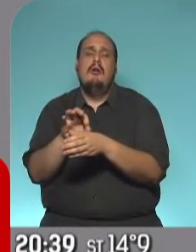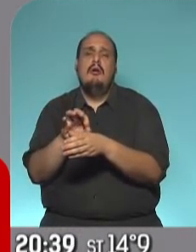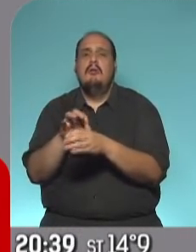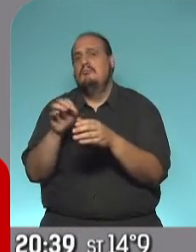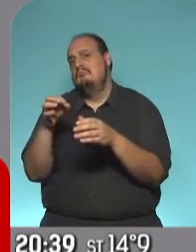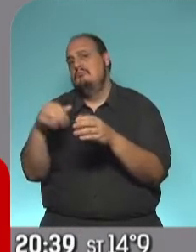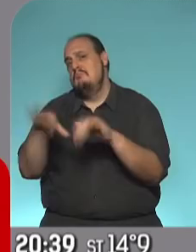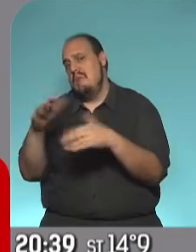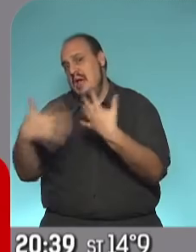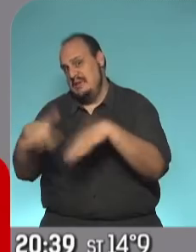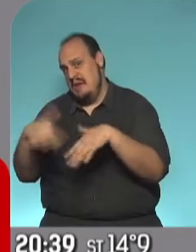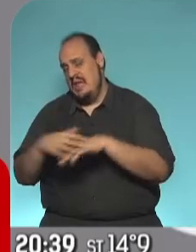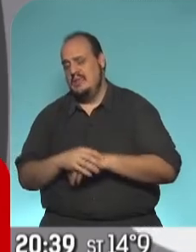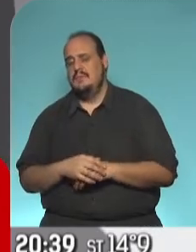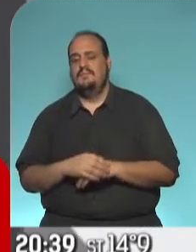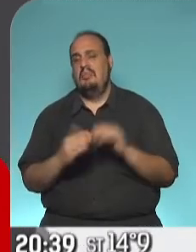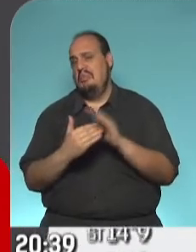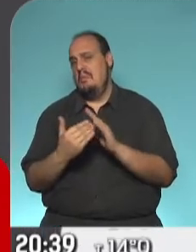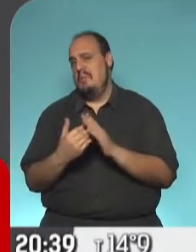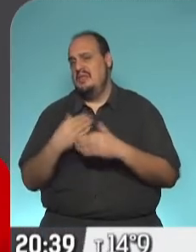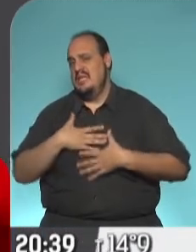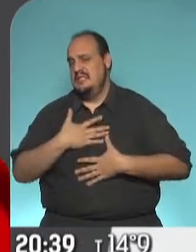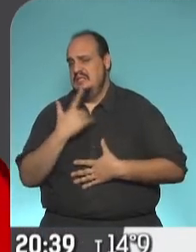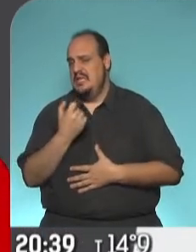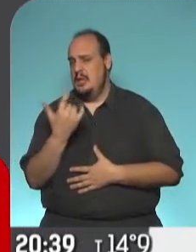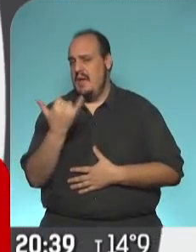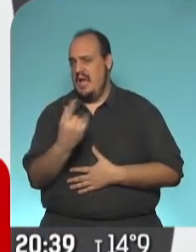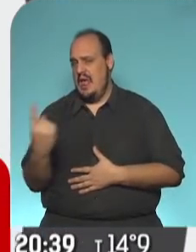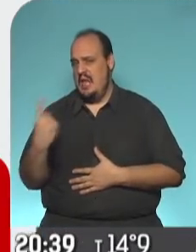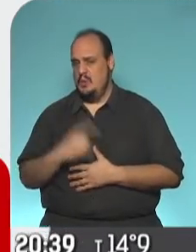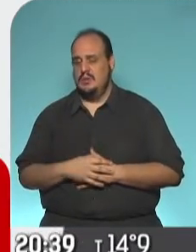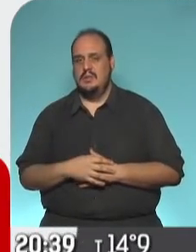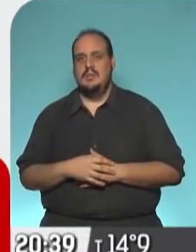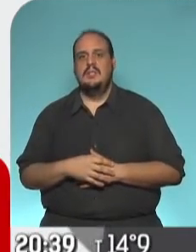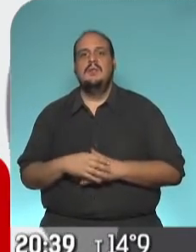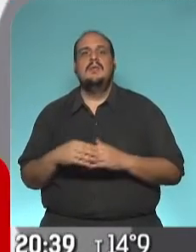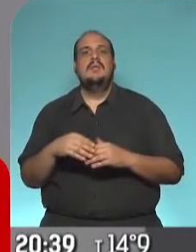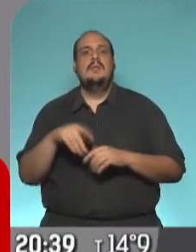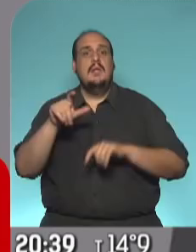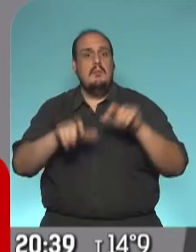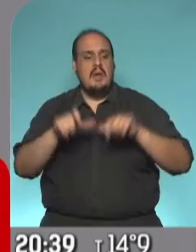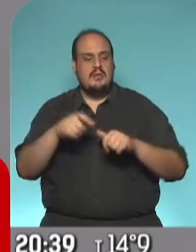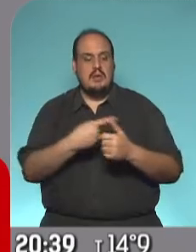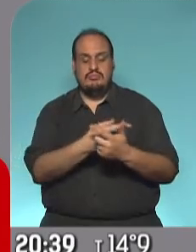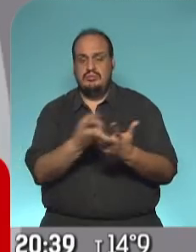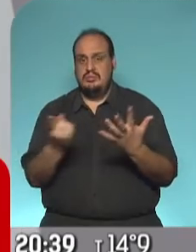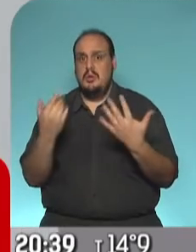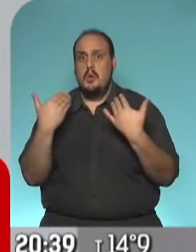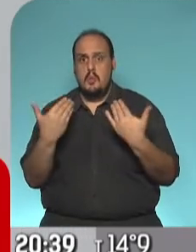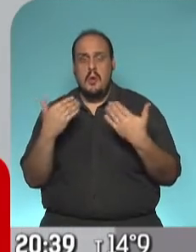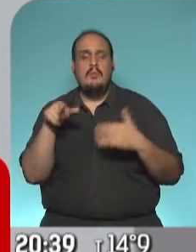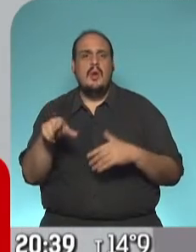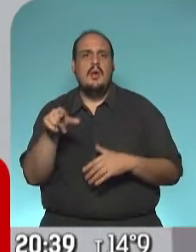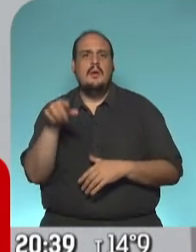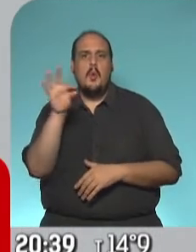niveles de complejidad. La posibilidad de que esto vaya ocurriendo en distintas personas está, dado que estamos hablando de un